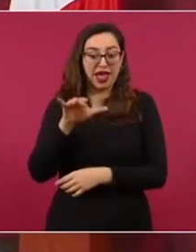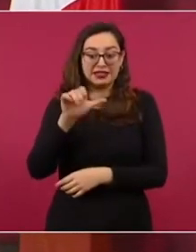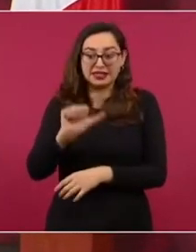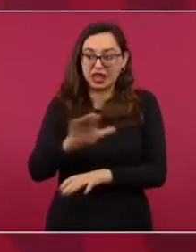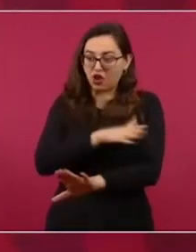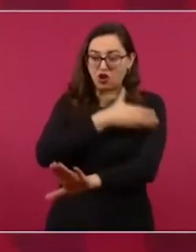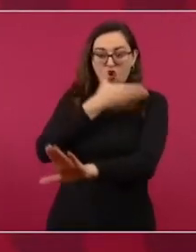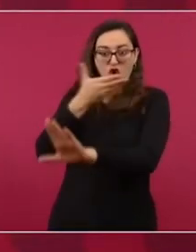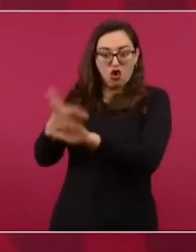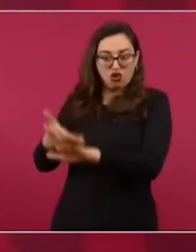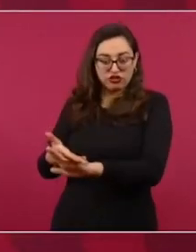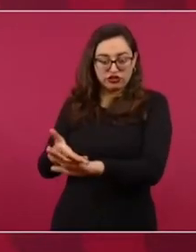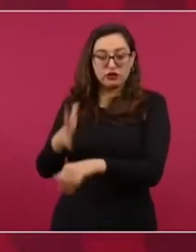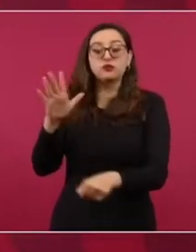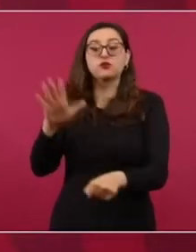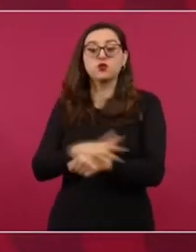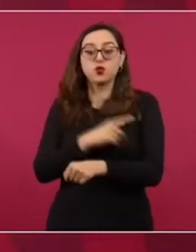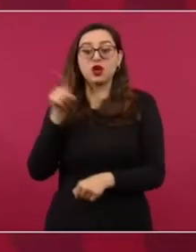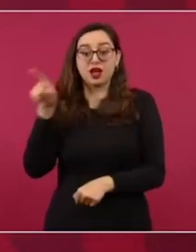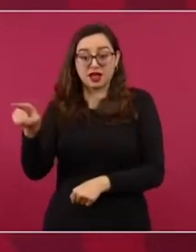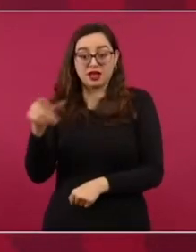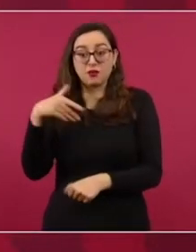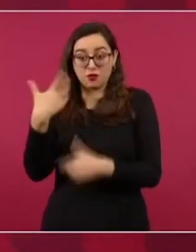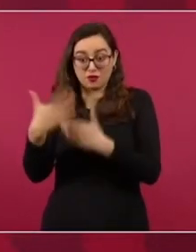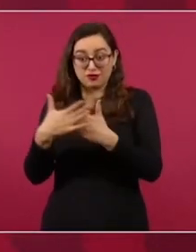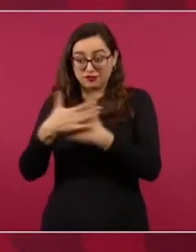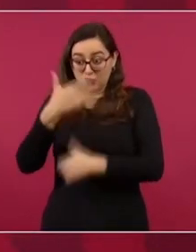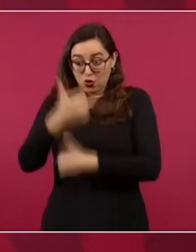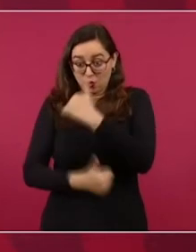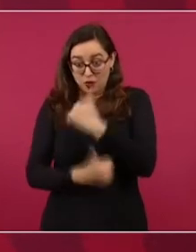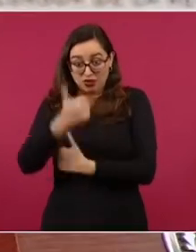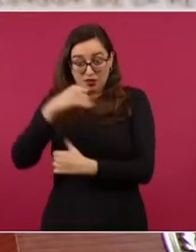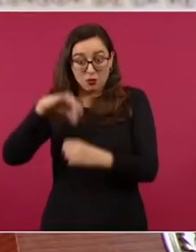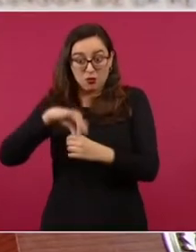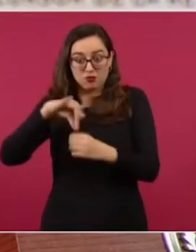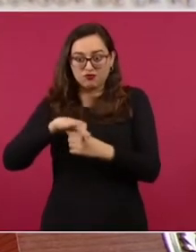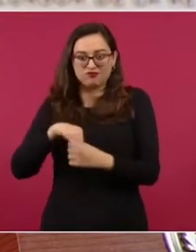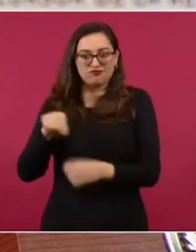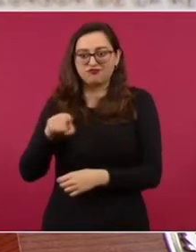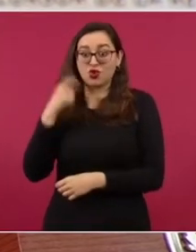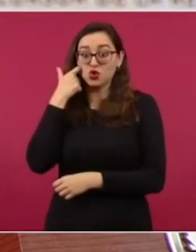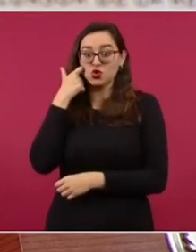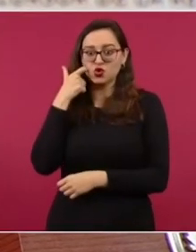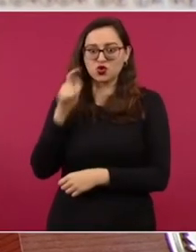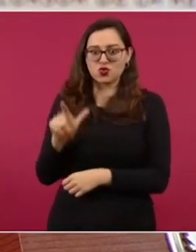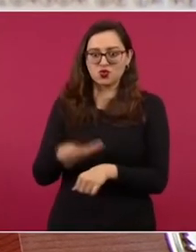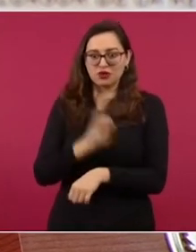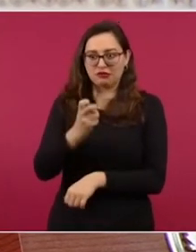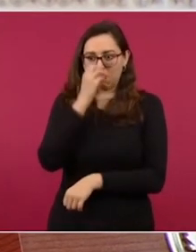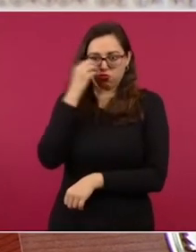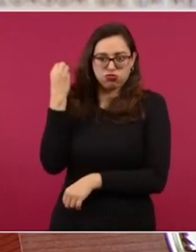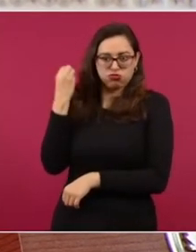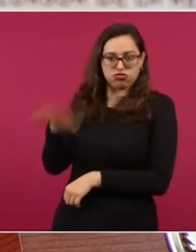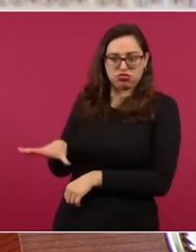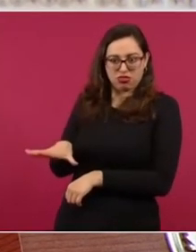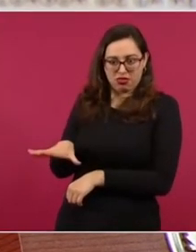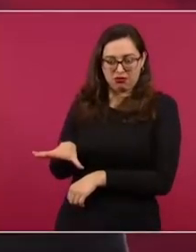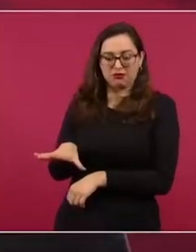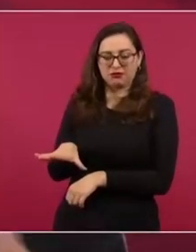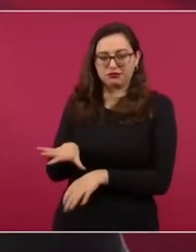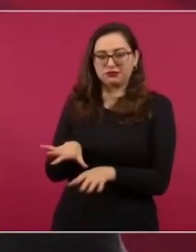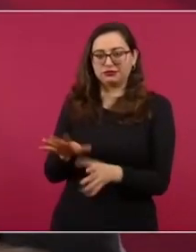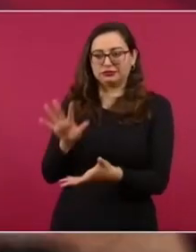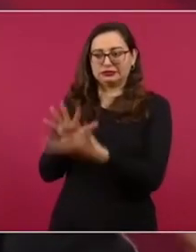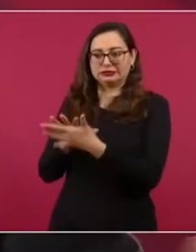participe en el proceso electoral, la están inhabilitando